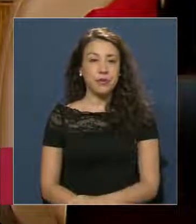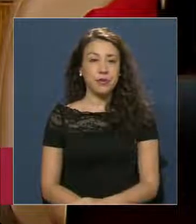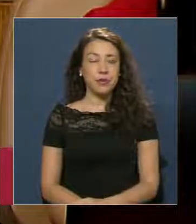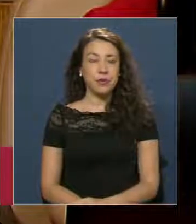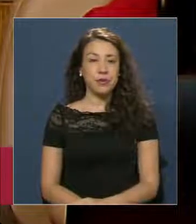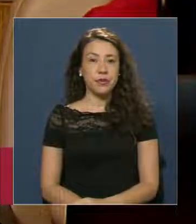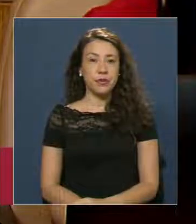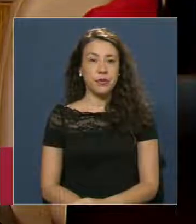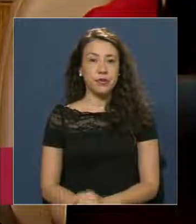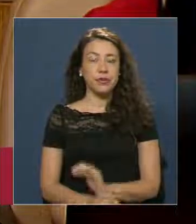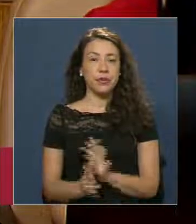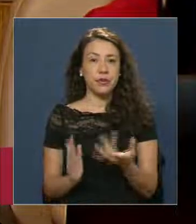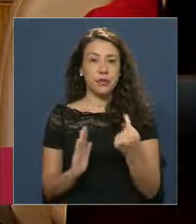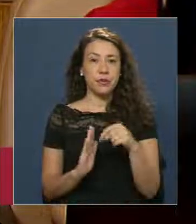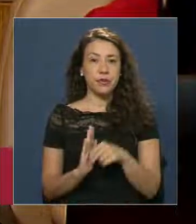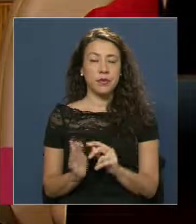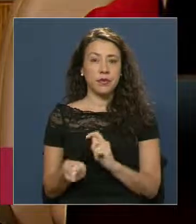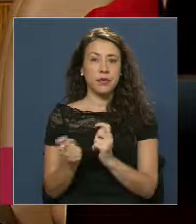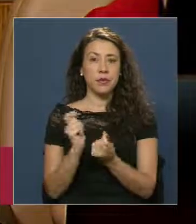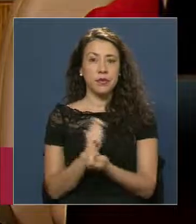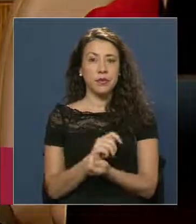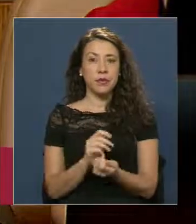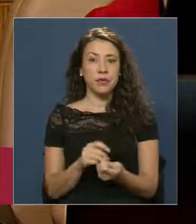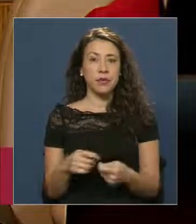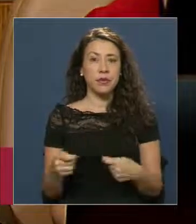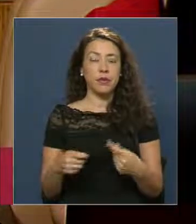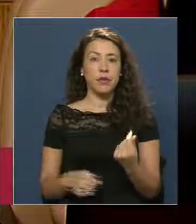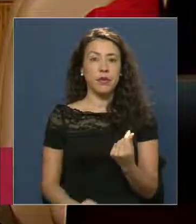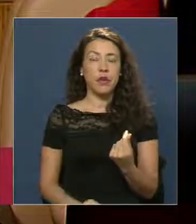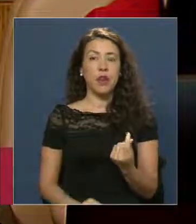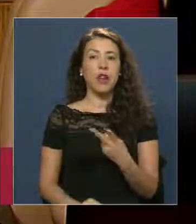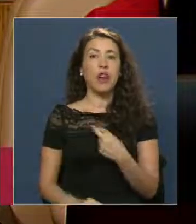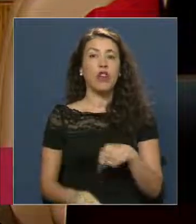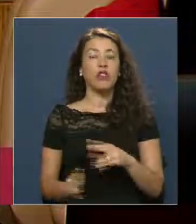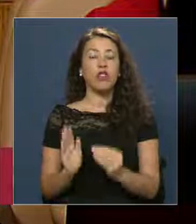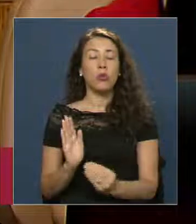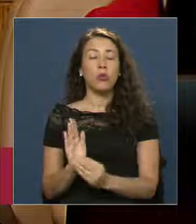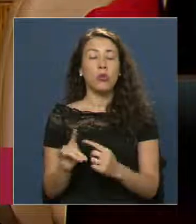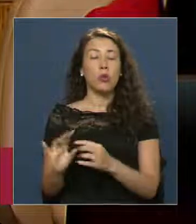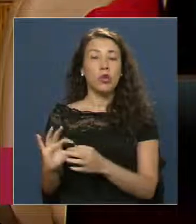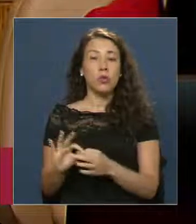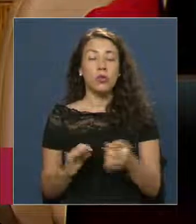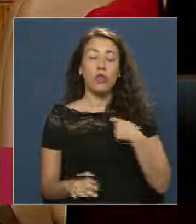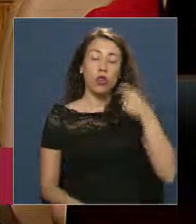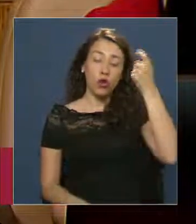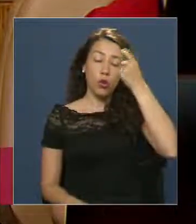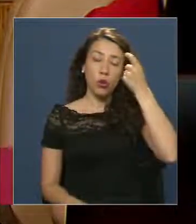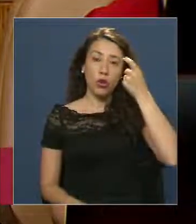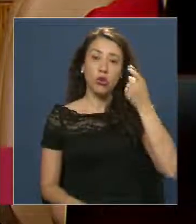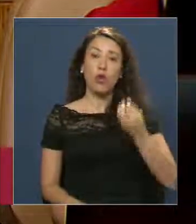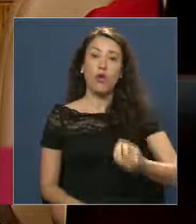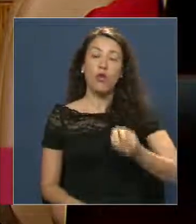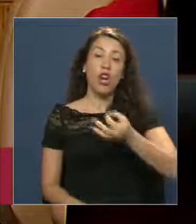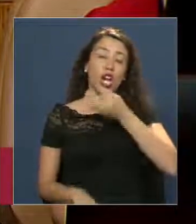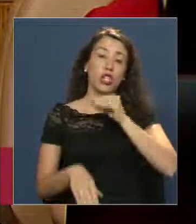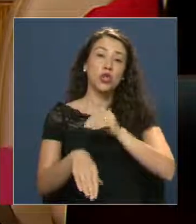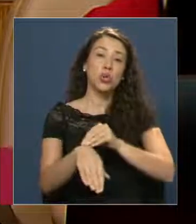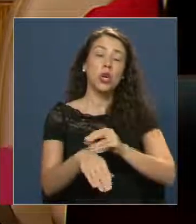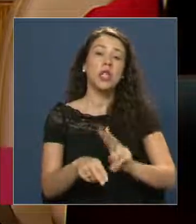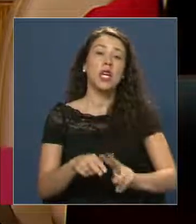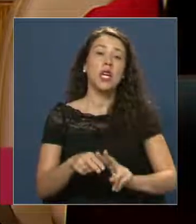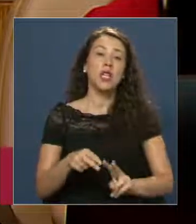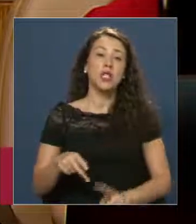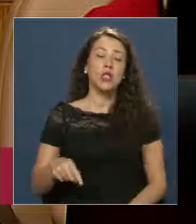es más profunda la modificación en el mercado de valores que lo que teníamos nosotros puesto. Por lo tanto, me parece buena la sugerencia que